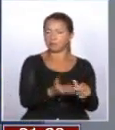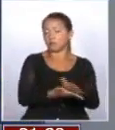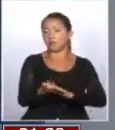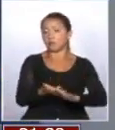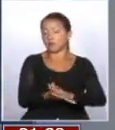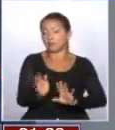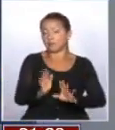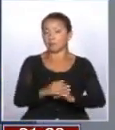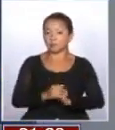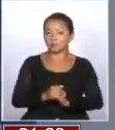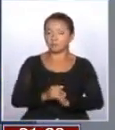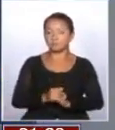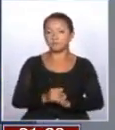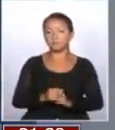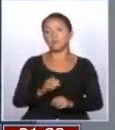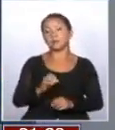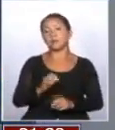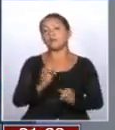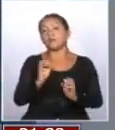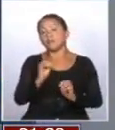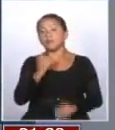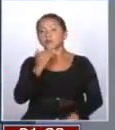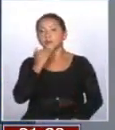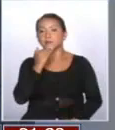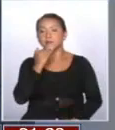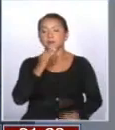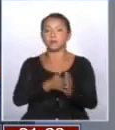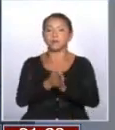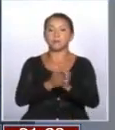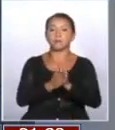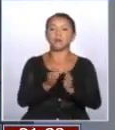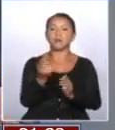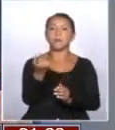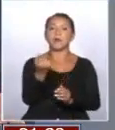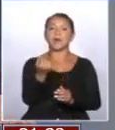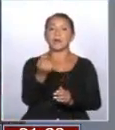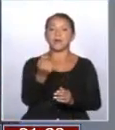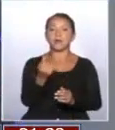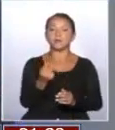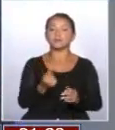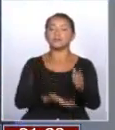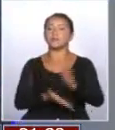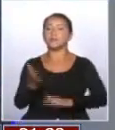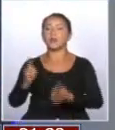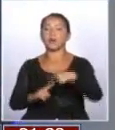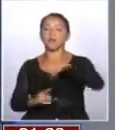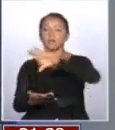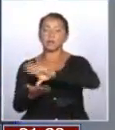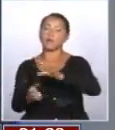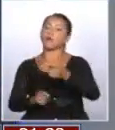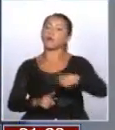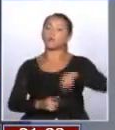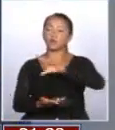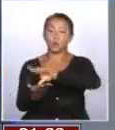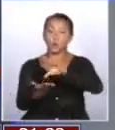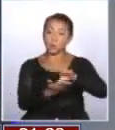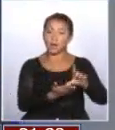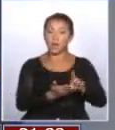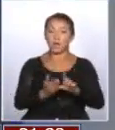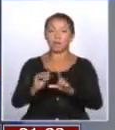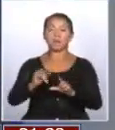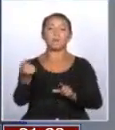ejemplo. O hasta dónde alcanza el viático. Es decir, a partir de ahora, porque además forma